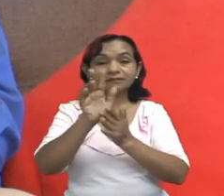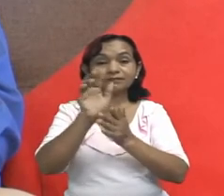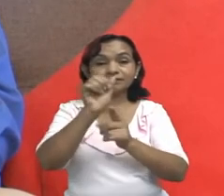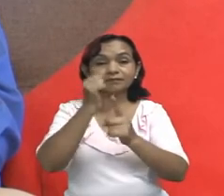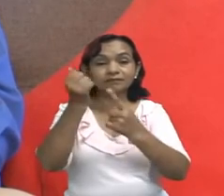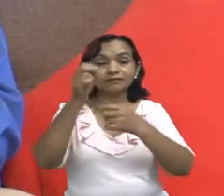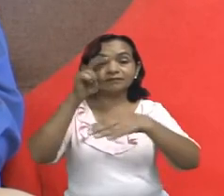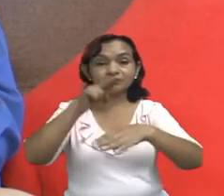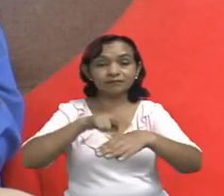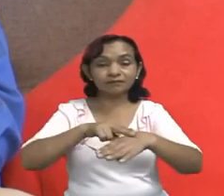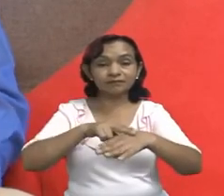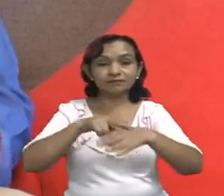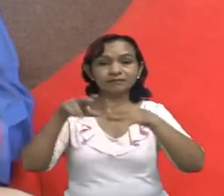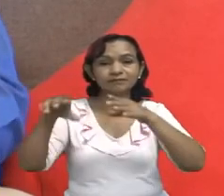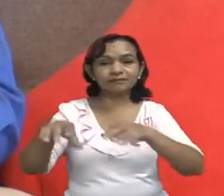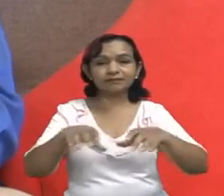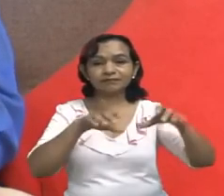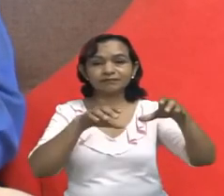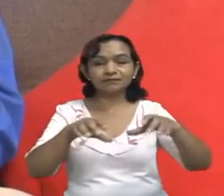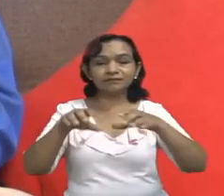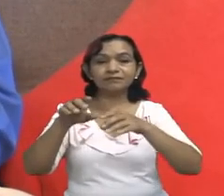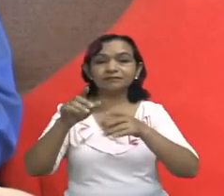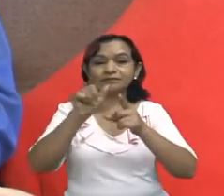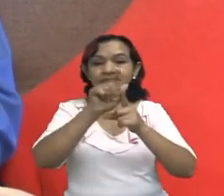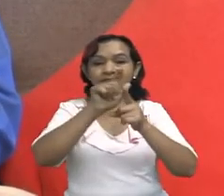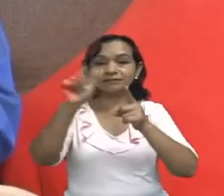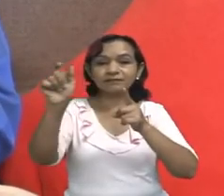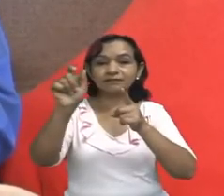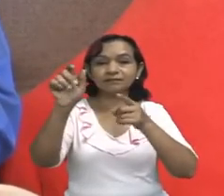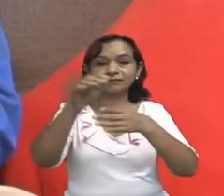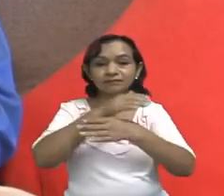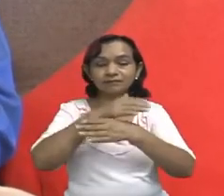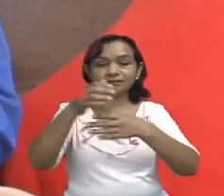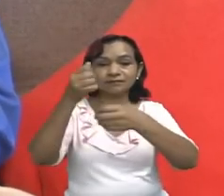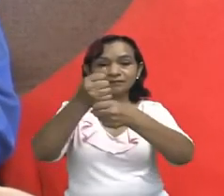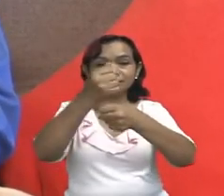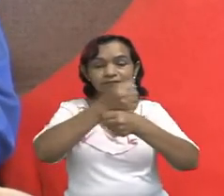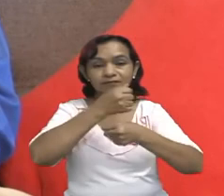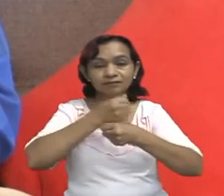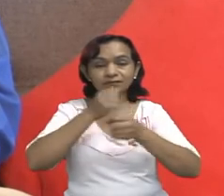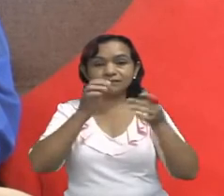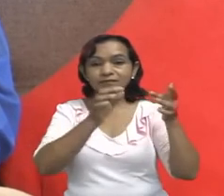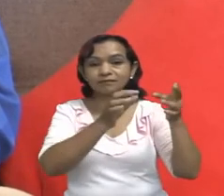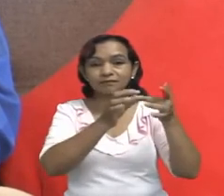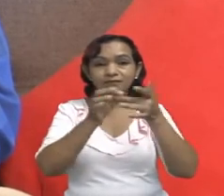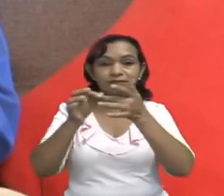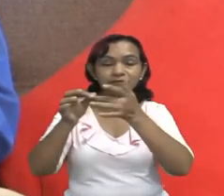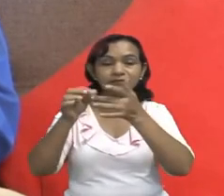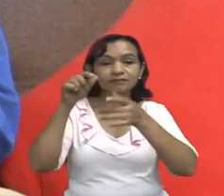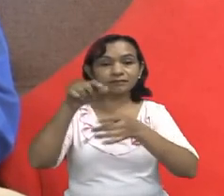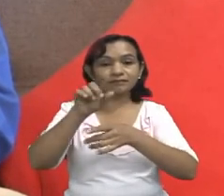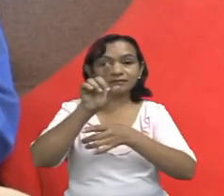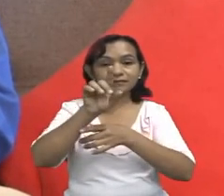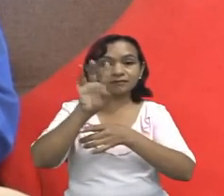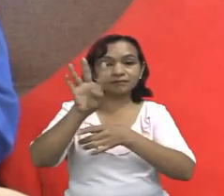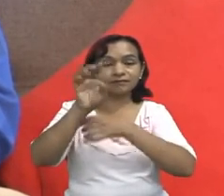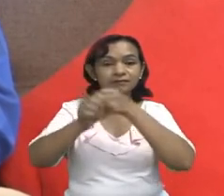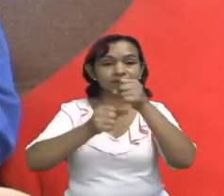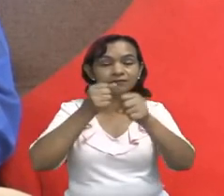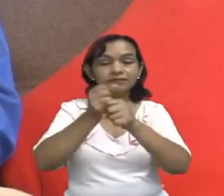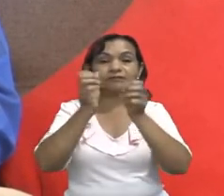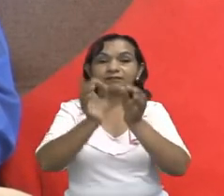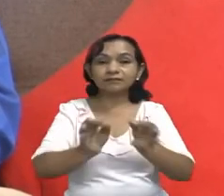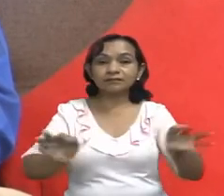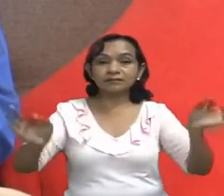Asamblea Nacional. Estamos de fiesta y durante todo el mes estaremos presentando trabajos y reportajes especiales alusivos a este evento tan